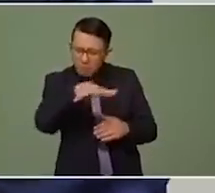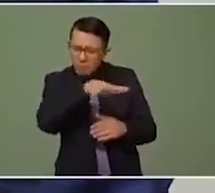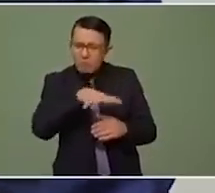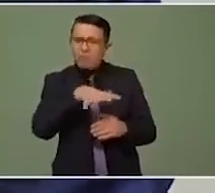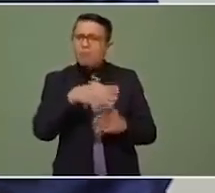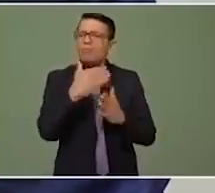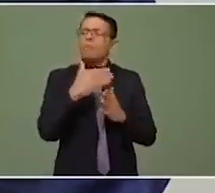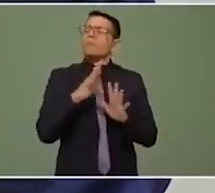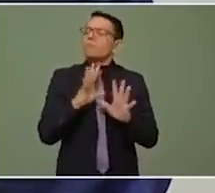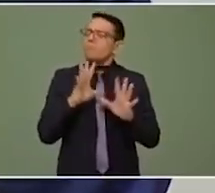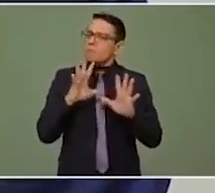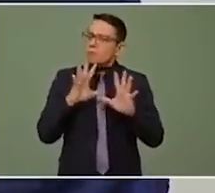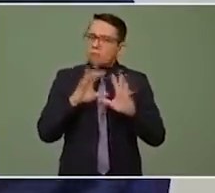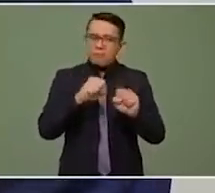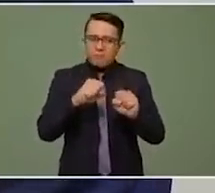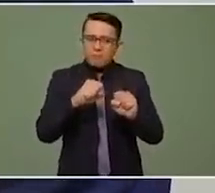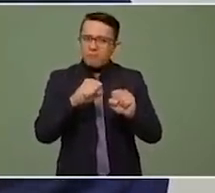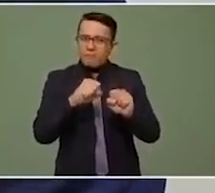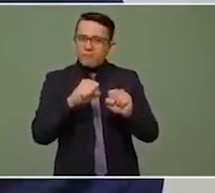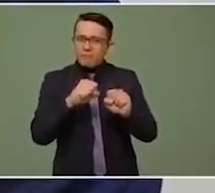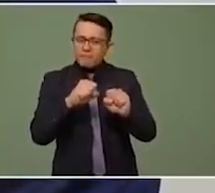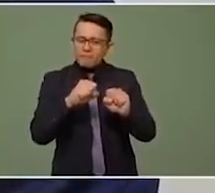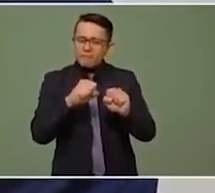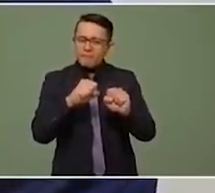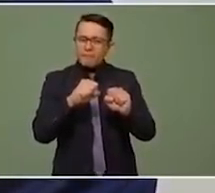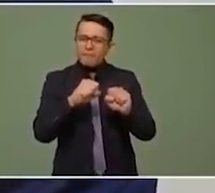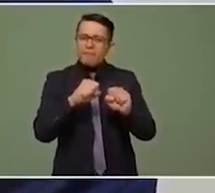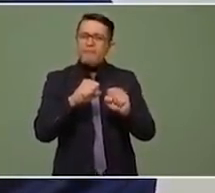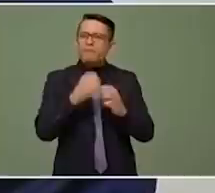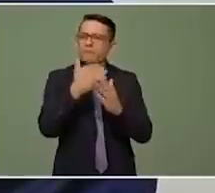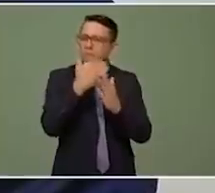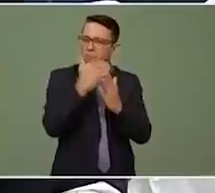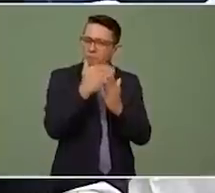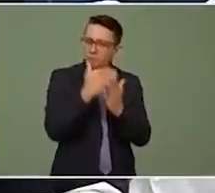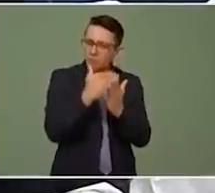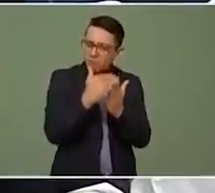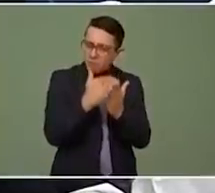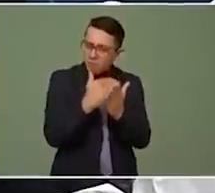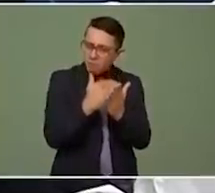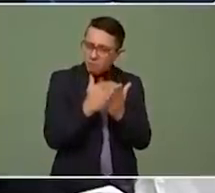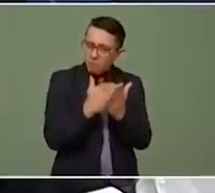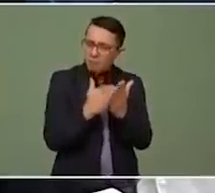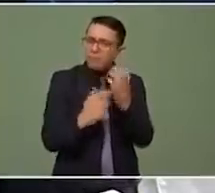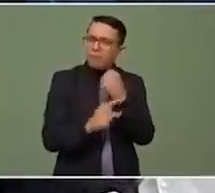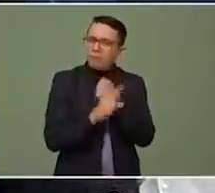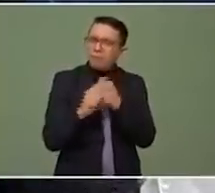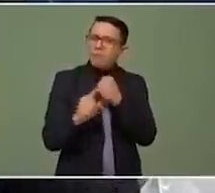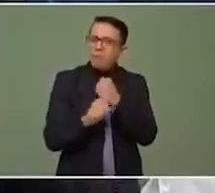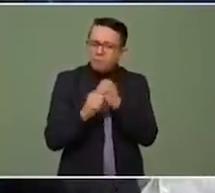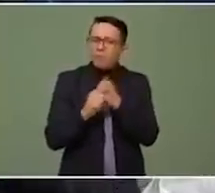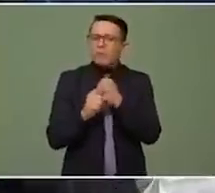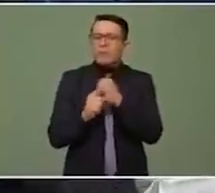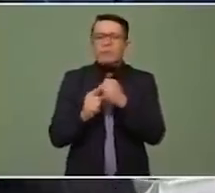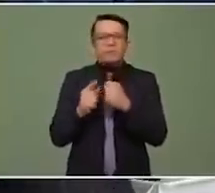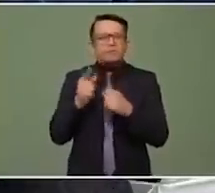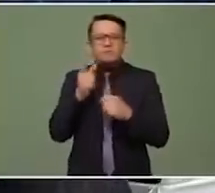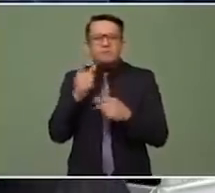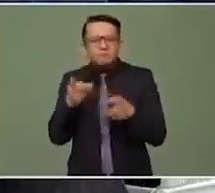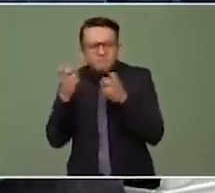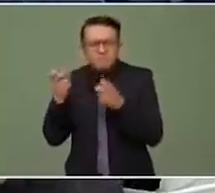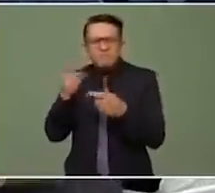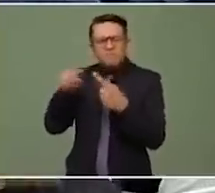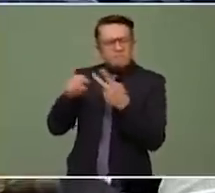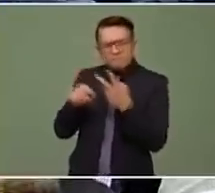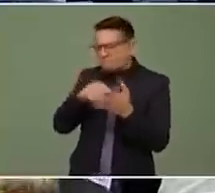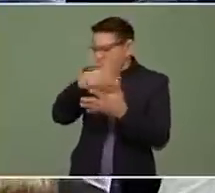logró disminuir considerablemente la incidencia delictiva esto es